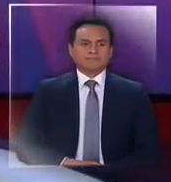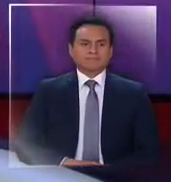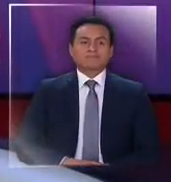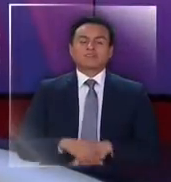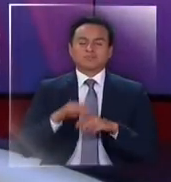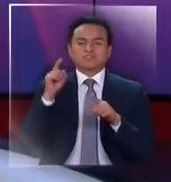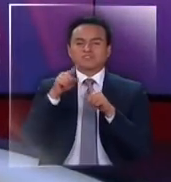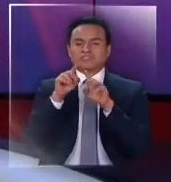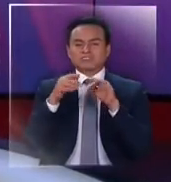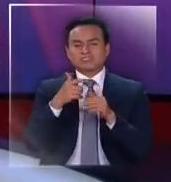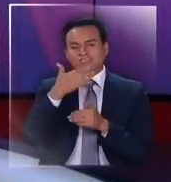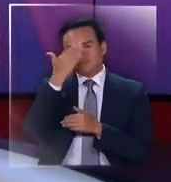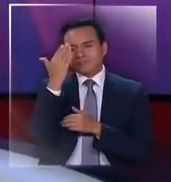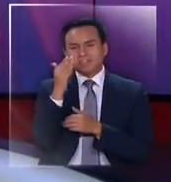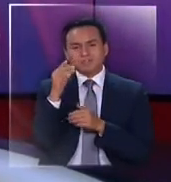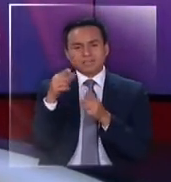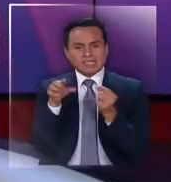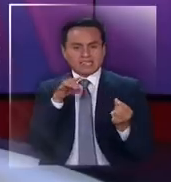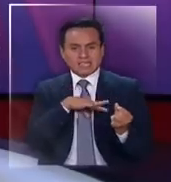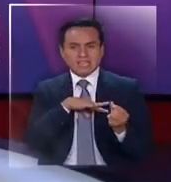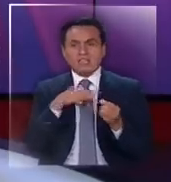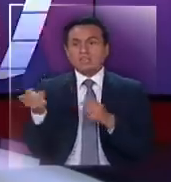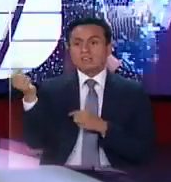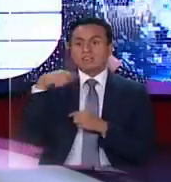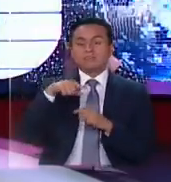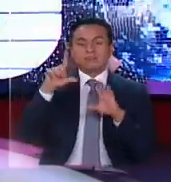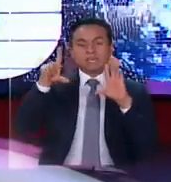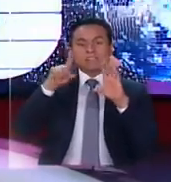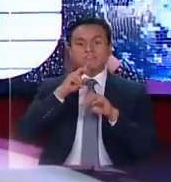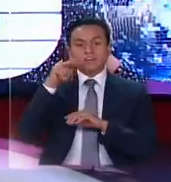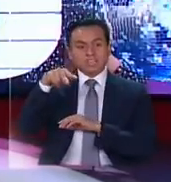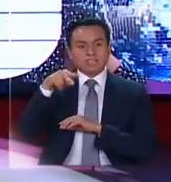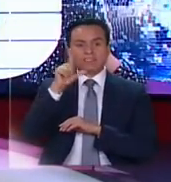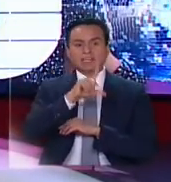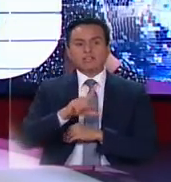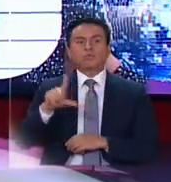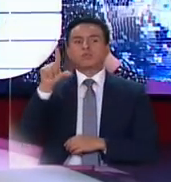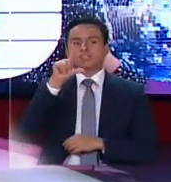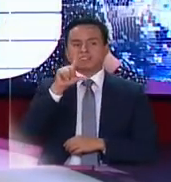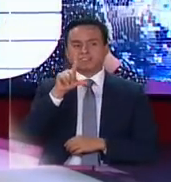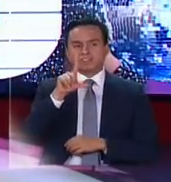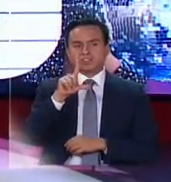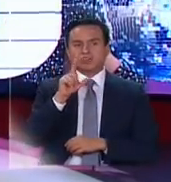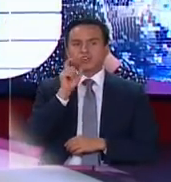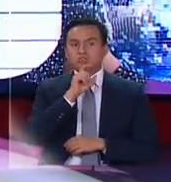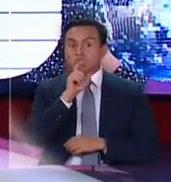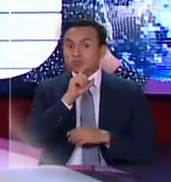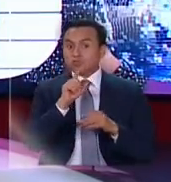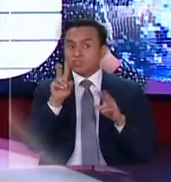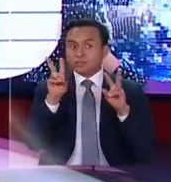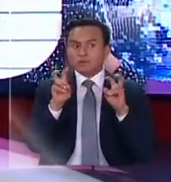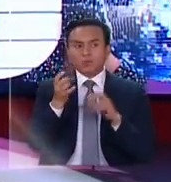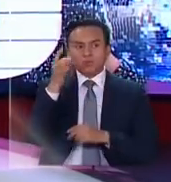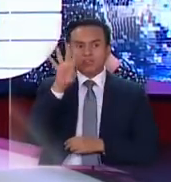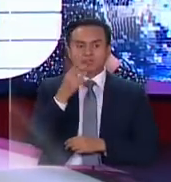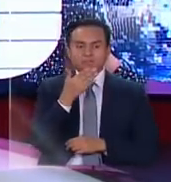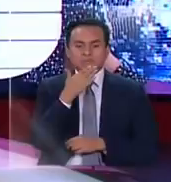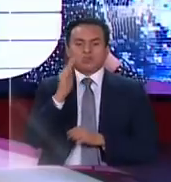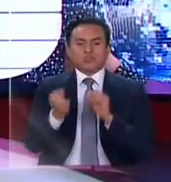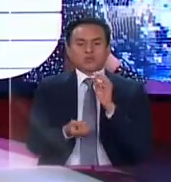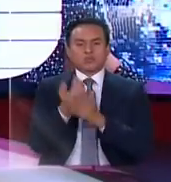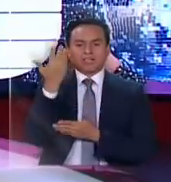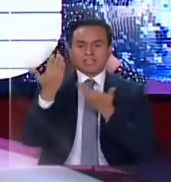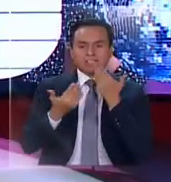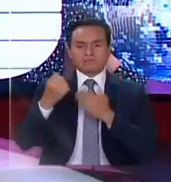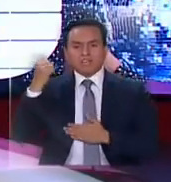Y a propósito de talento nacional, bueno, regresa a la pantalla de TVN este lunes Rojo, que no solo tendrá a los mejores nuevos